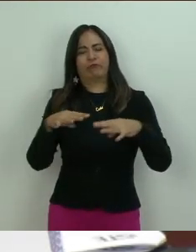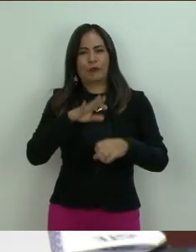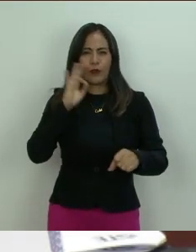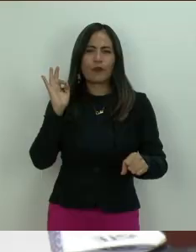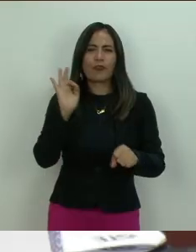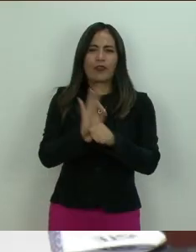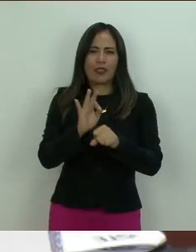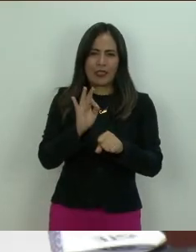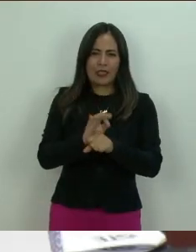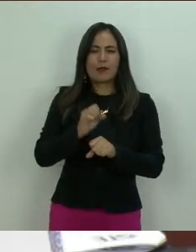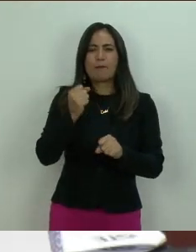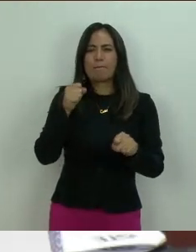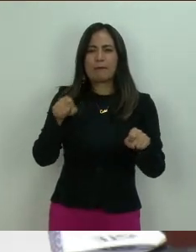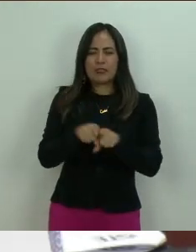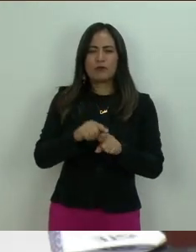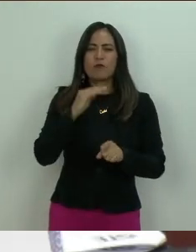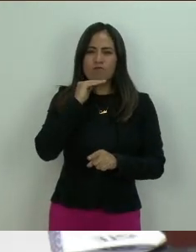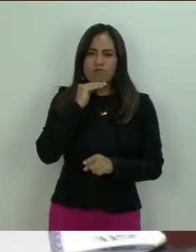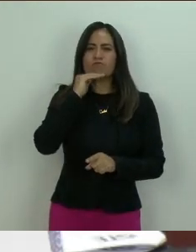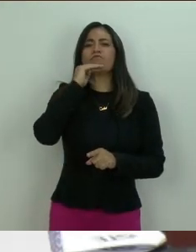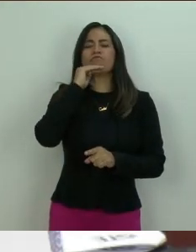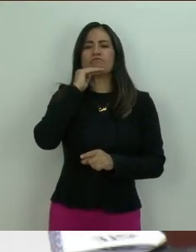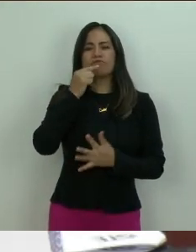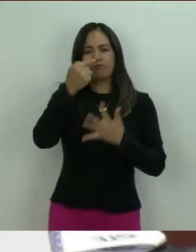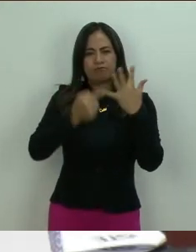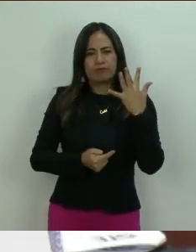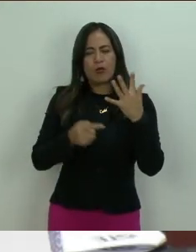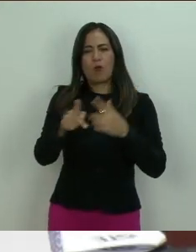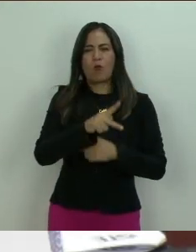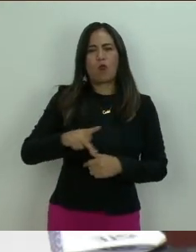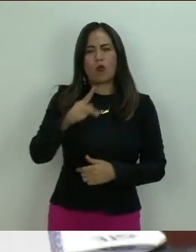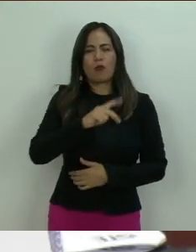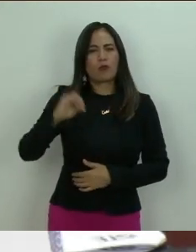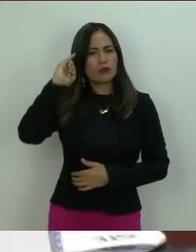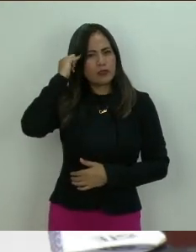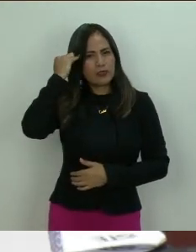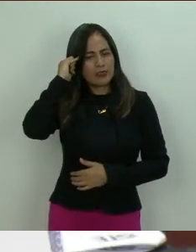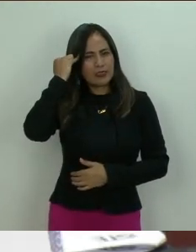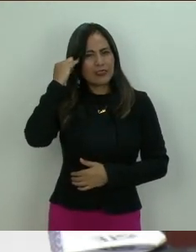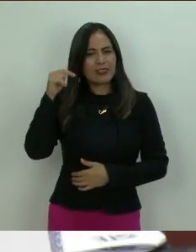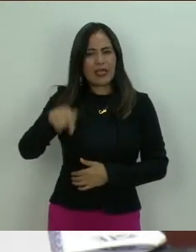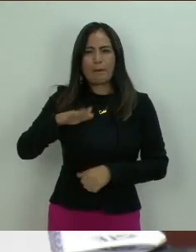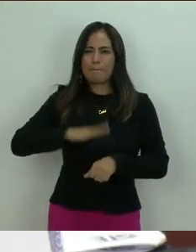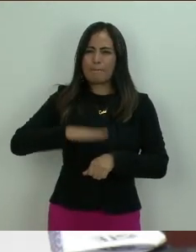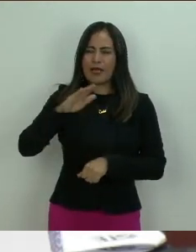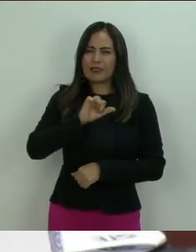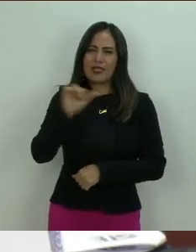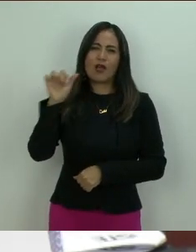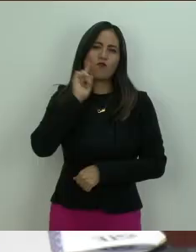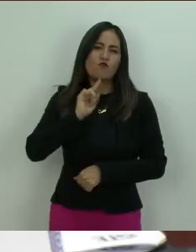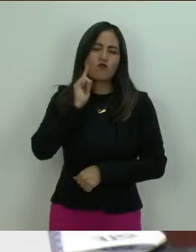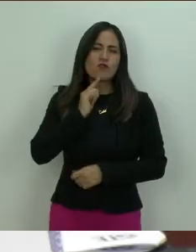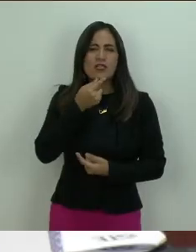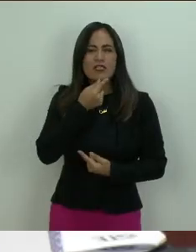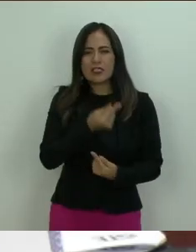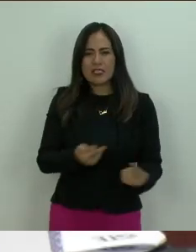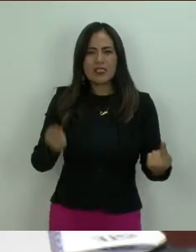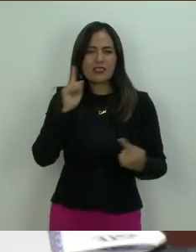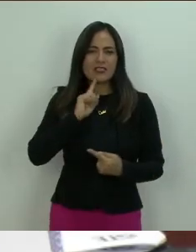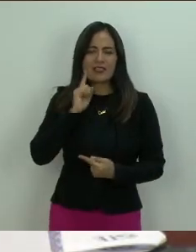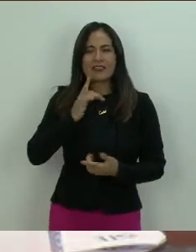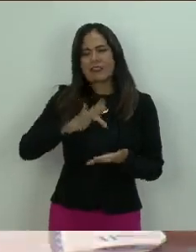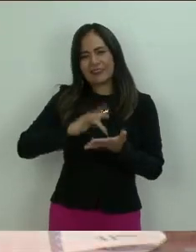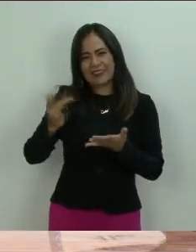y dignificar toda la parte de los pueblos indígenas, especialmente de las mujeres y de las niñas. Gracias y